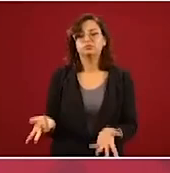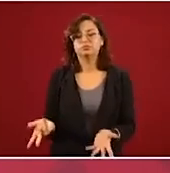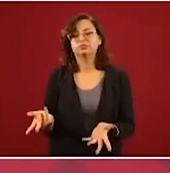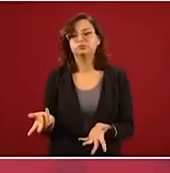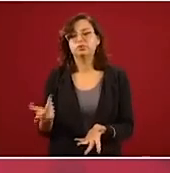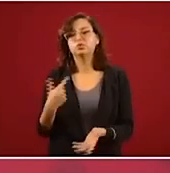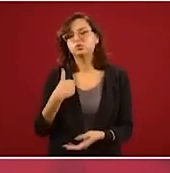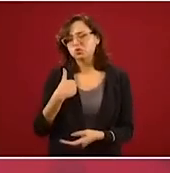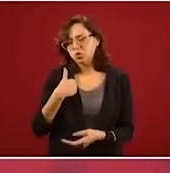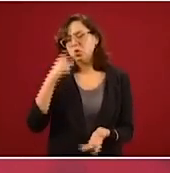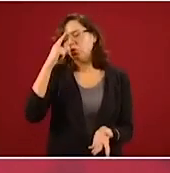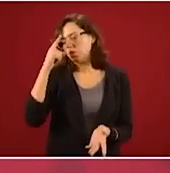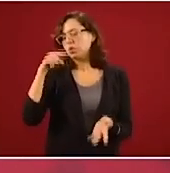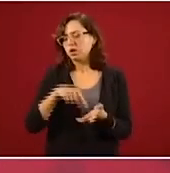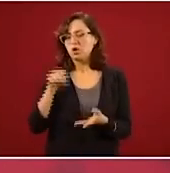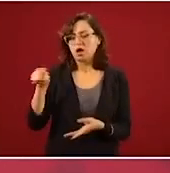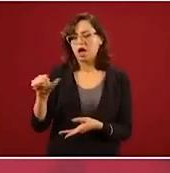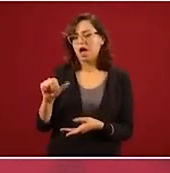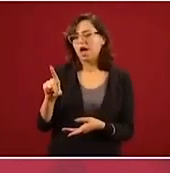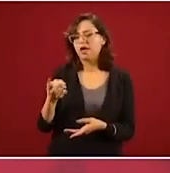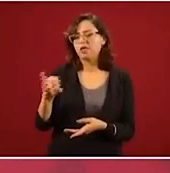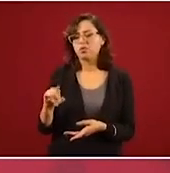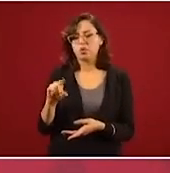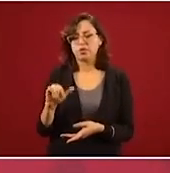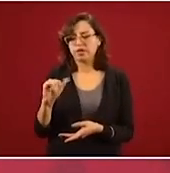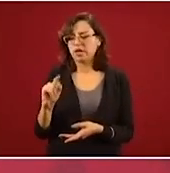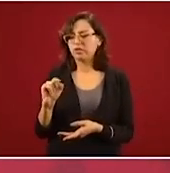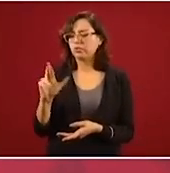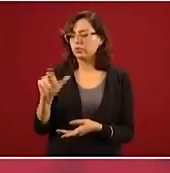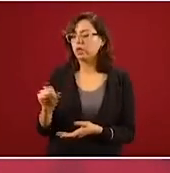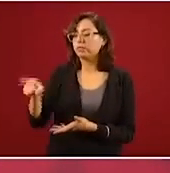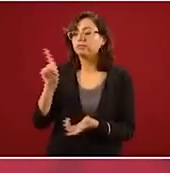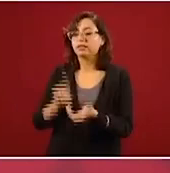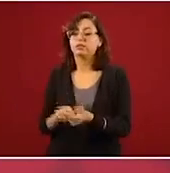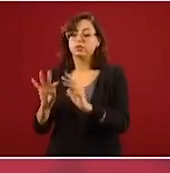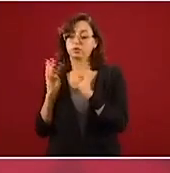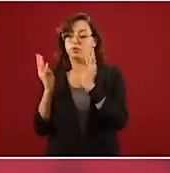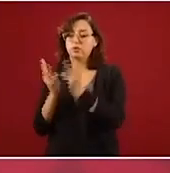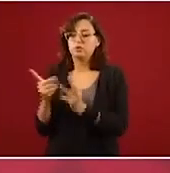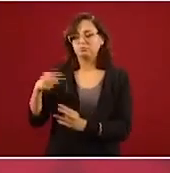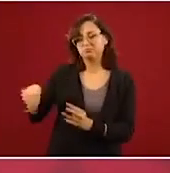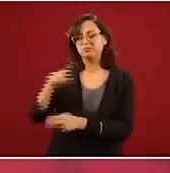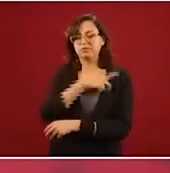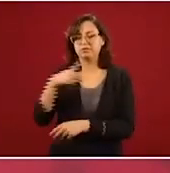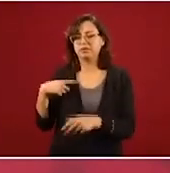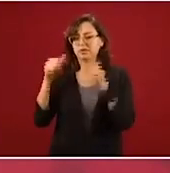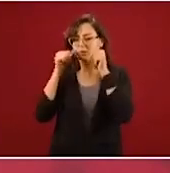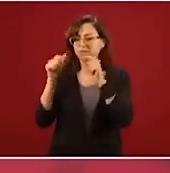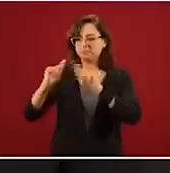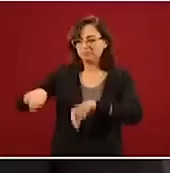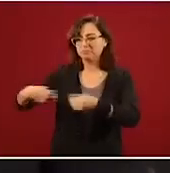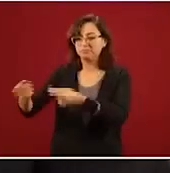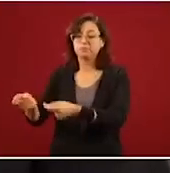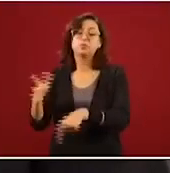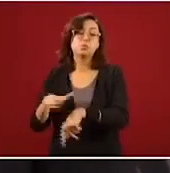consejería de la Judicatura va a tener a atender este asunto. Hay lugares en donde hay cientos de amparos en